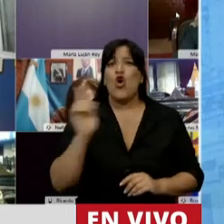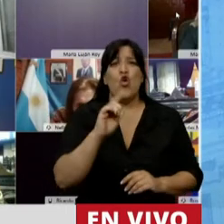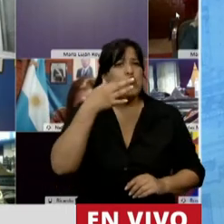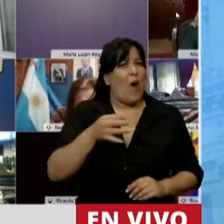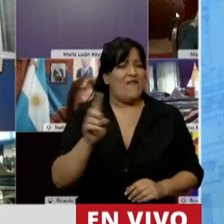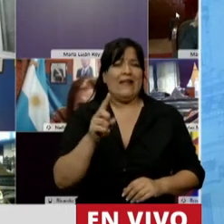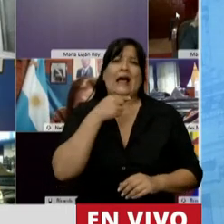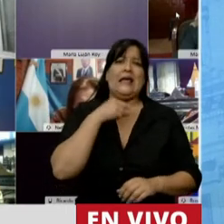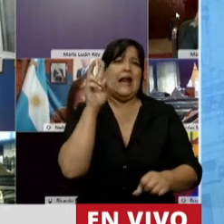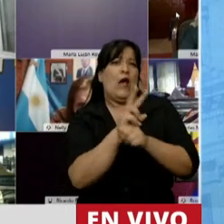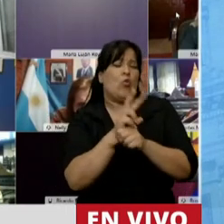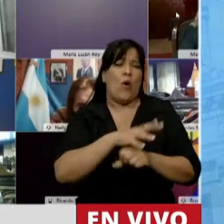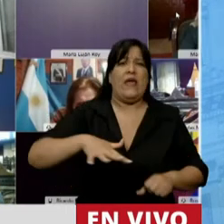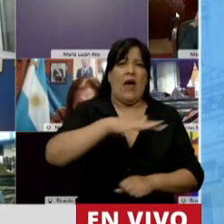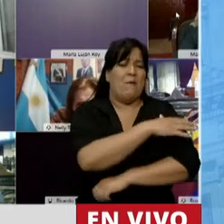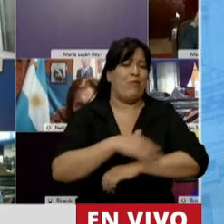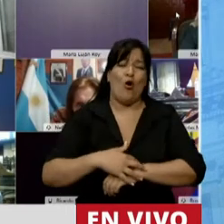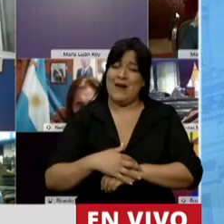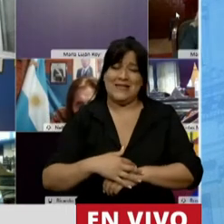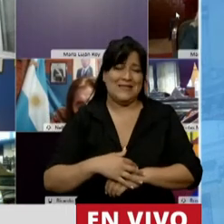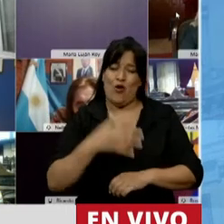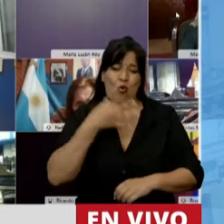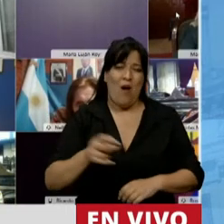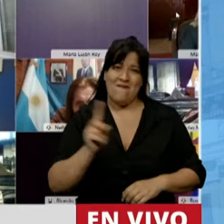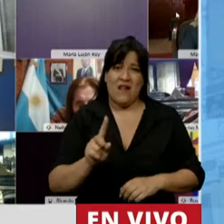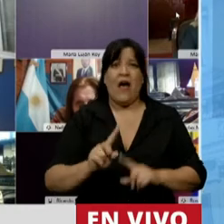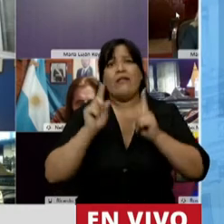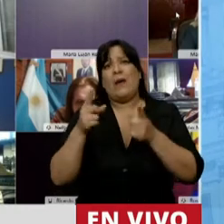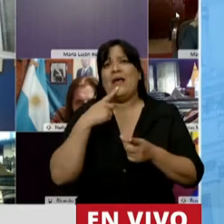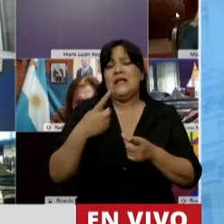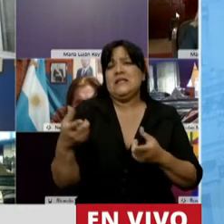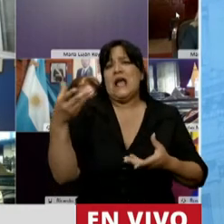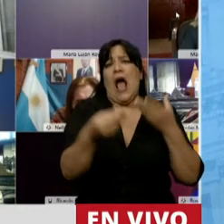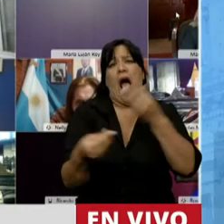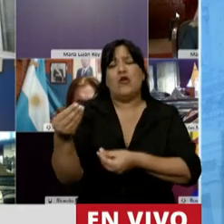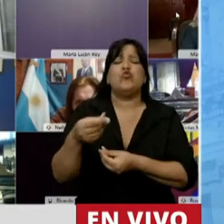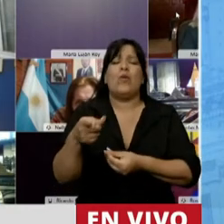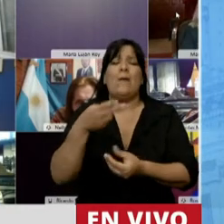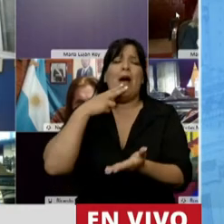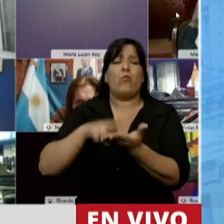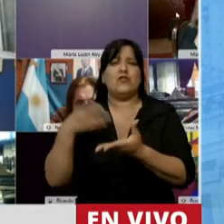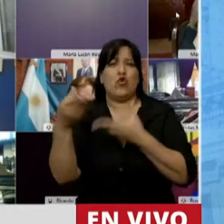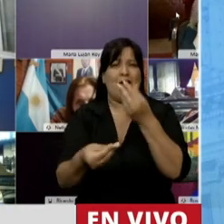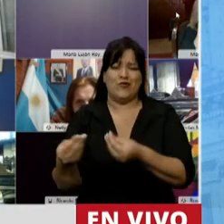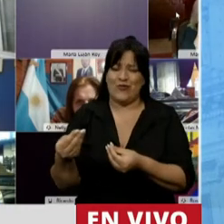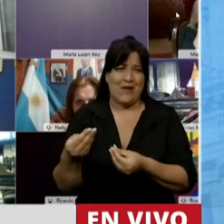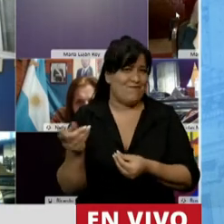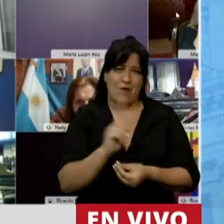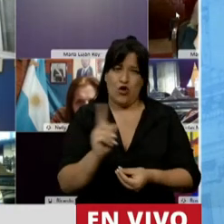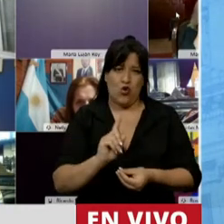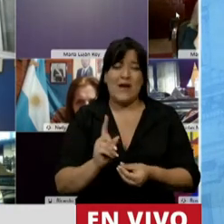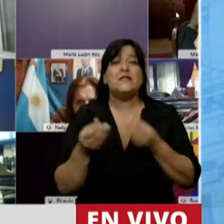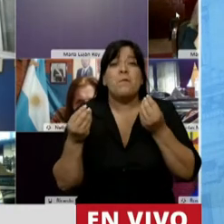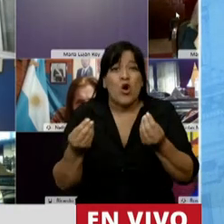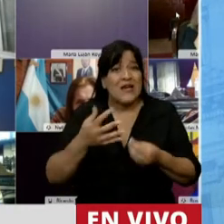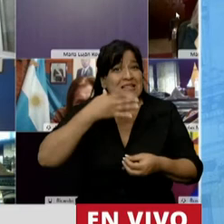los pobres y no es cierto que la solidaridad tiene que venir con este impuesto, porque casualmente lo que van